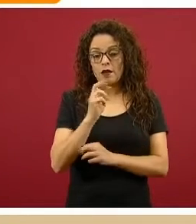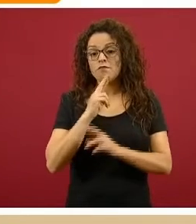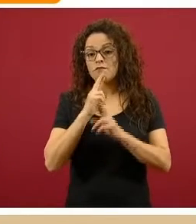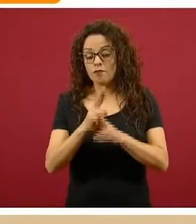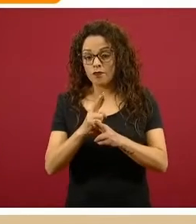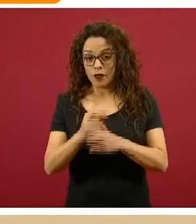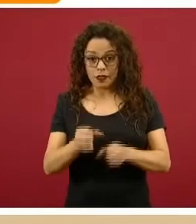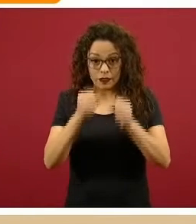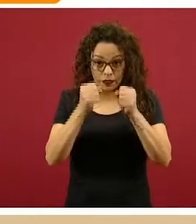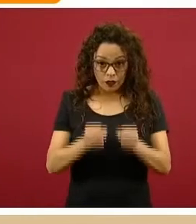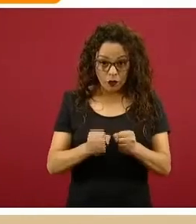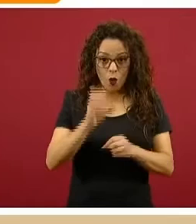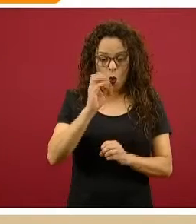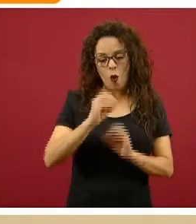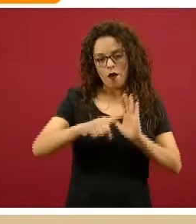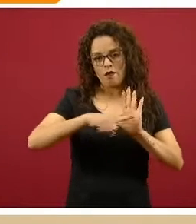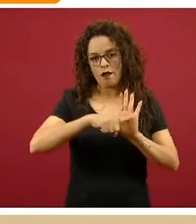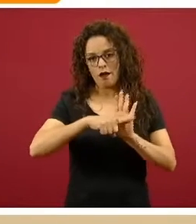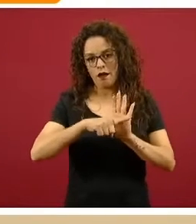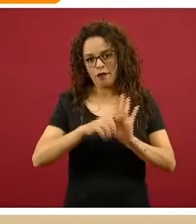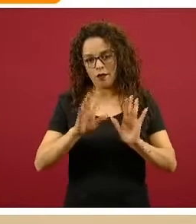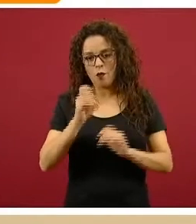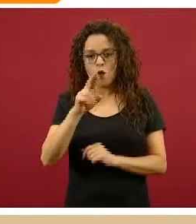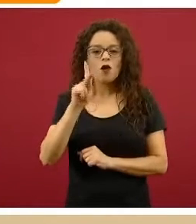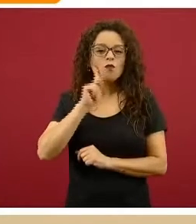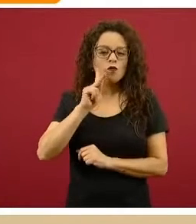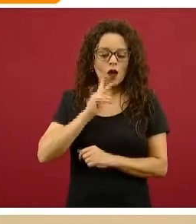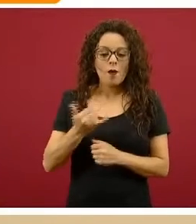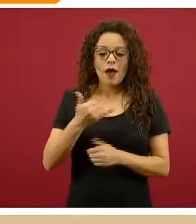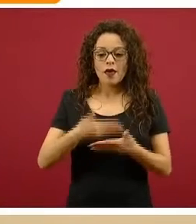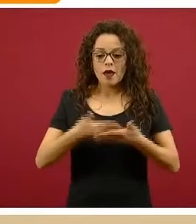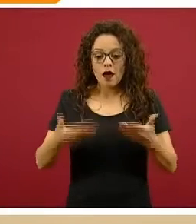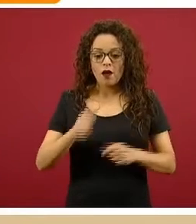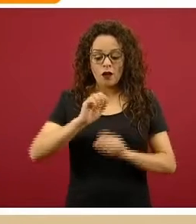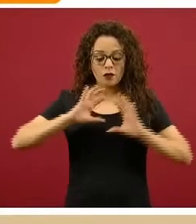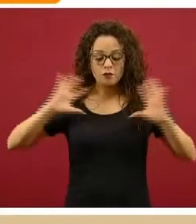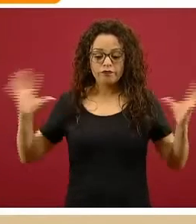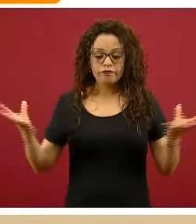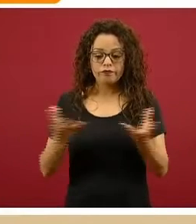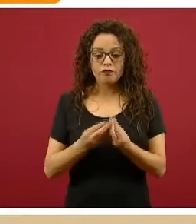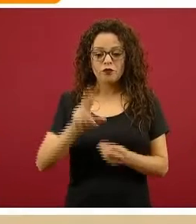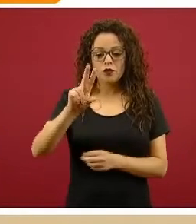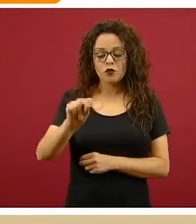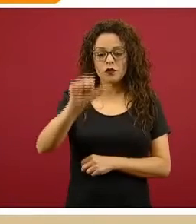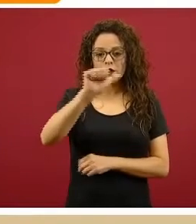resultado confirmatorio o negativo, y a la fecha de hoy también de manera acumulada tenemos